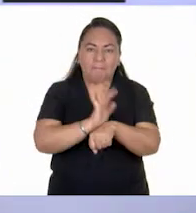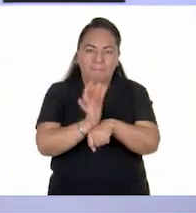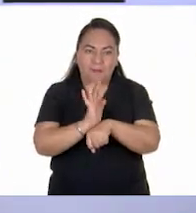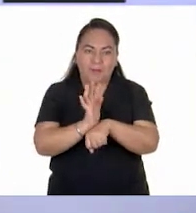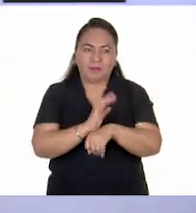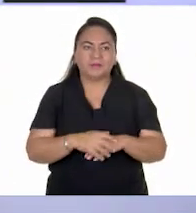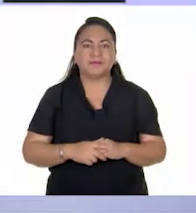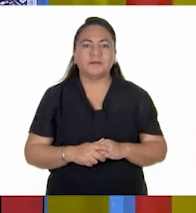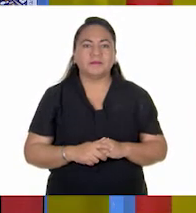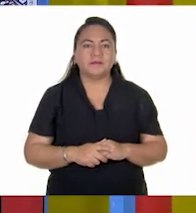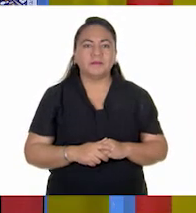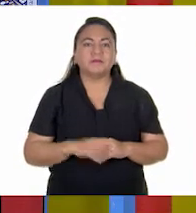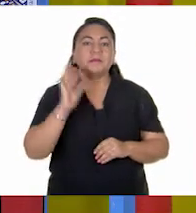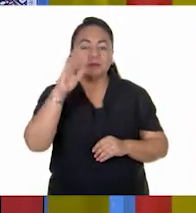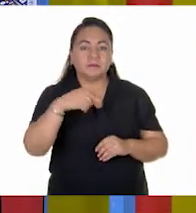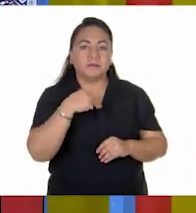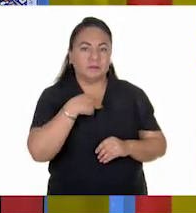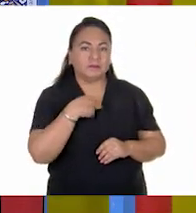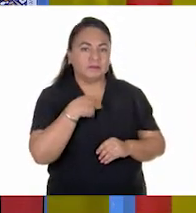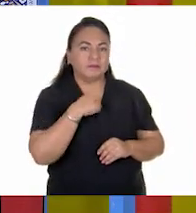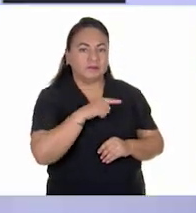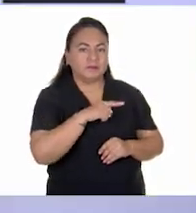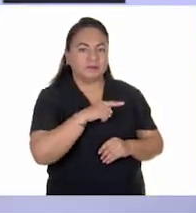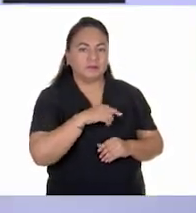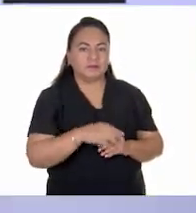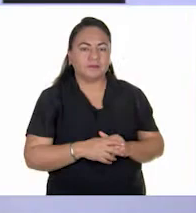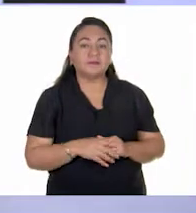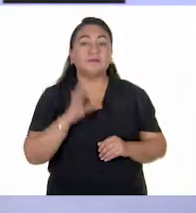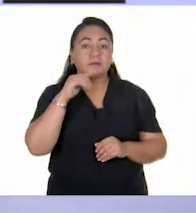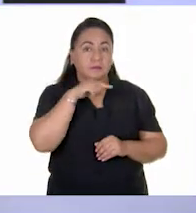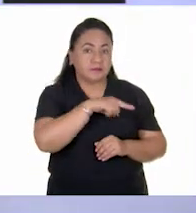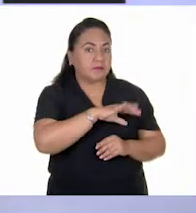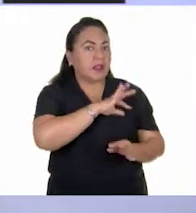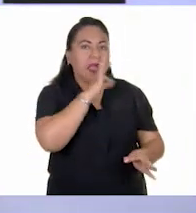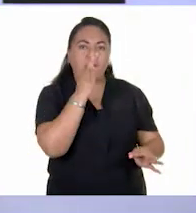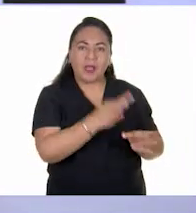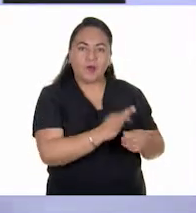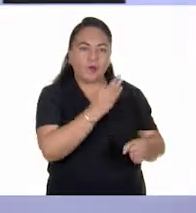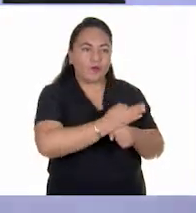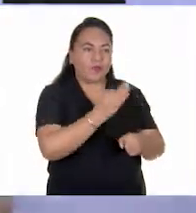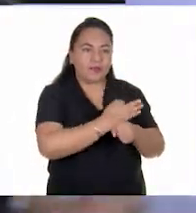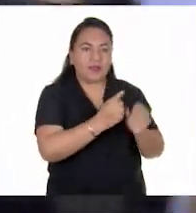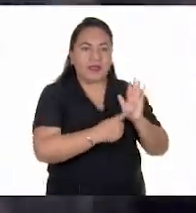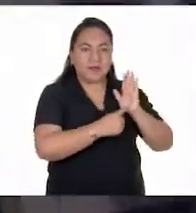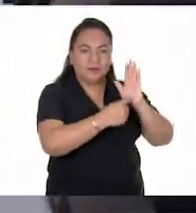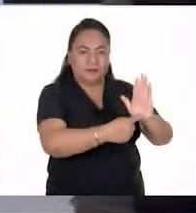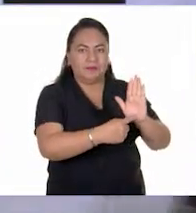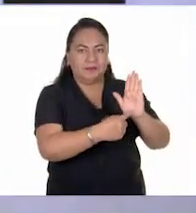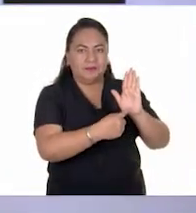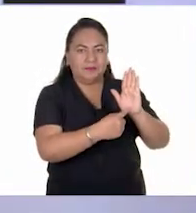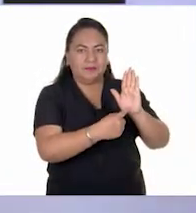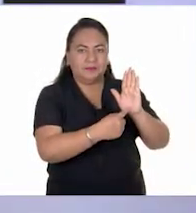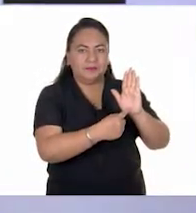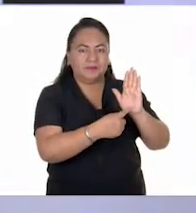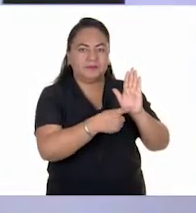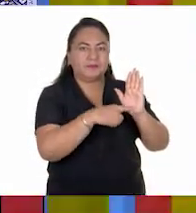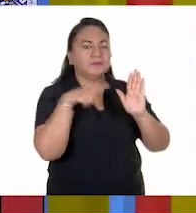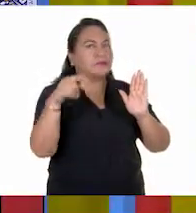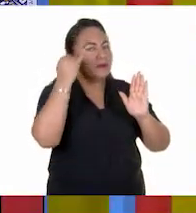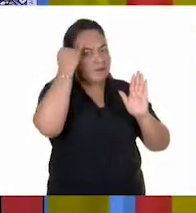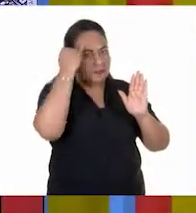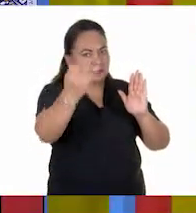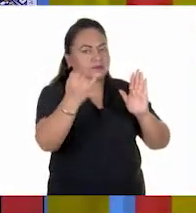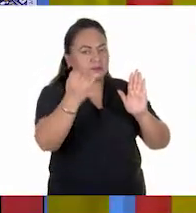película. Exacto, aquí lo tengo. Muy bien. Pili ya nos acaba de representar su imagen